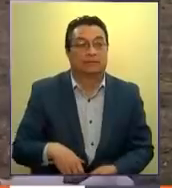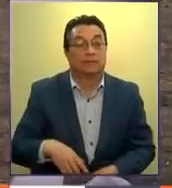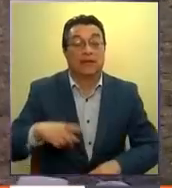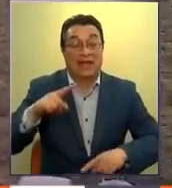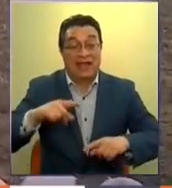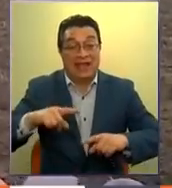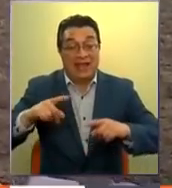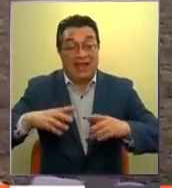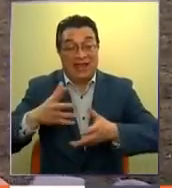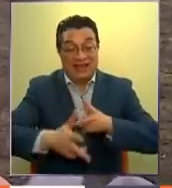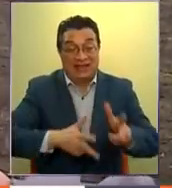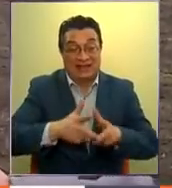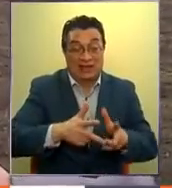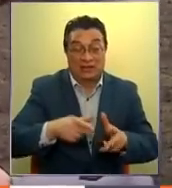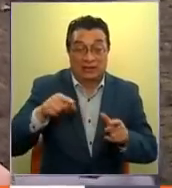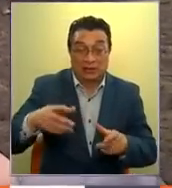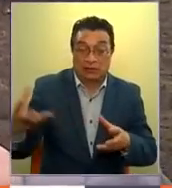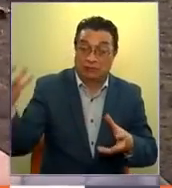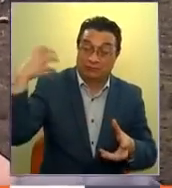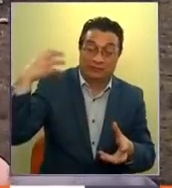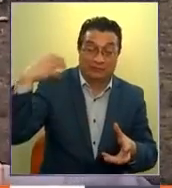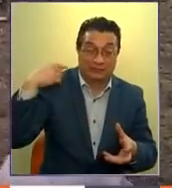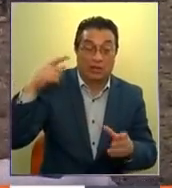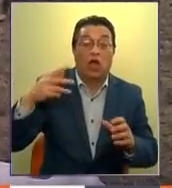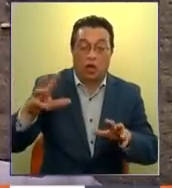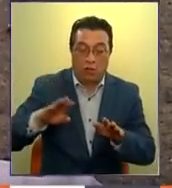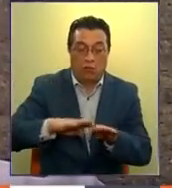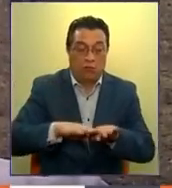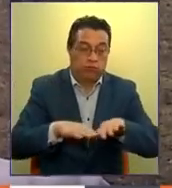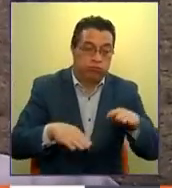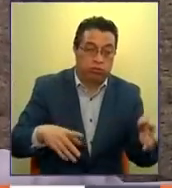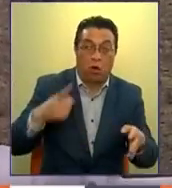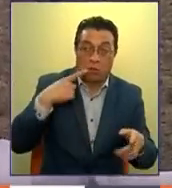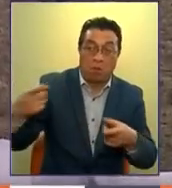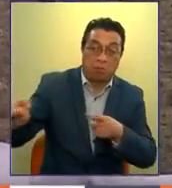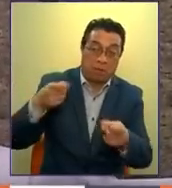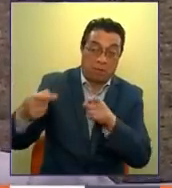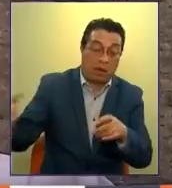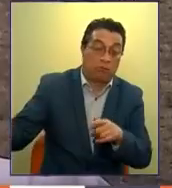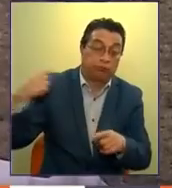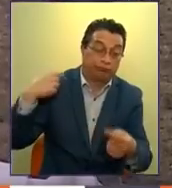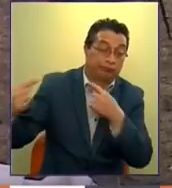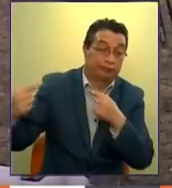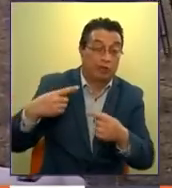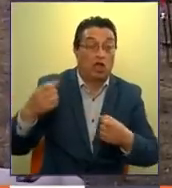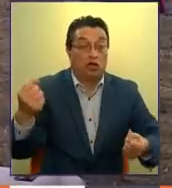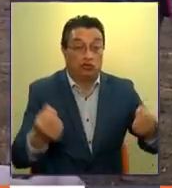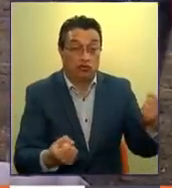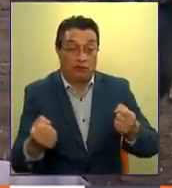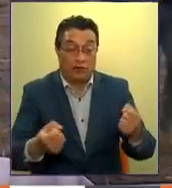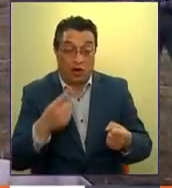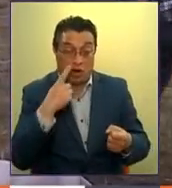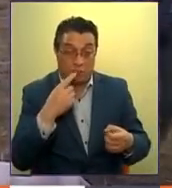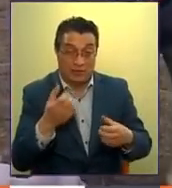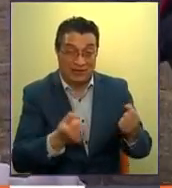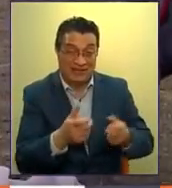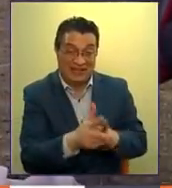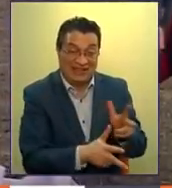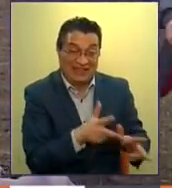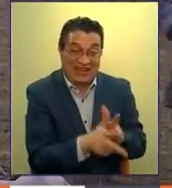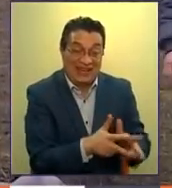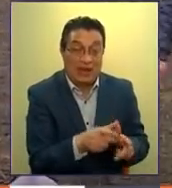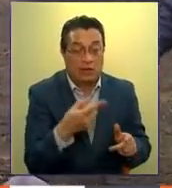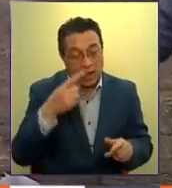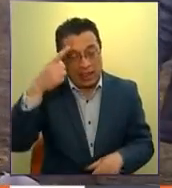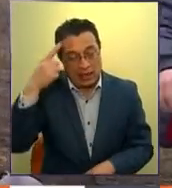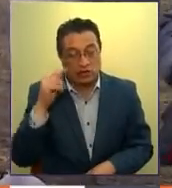un ataque producido por sujetos que dispararon en contra de la máquina. El conductor, el maquinista, se encuentra lesionado, tiene lesiones leves